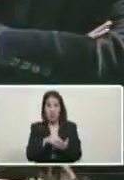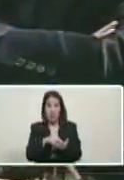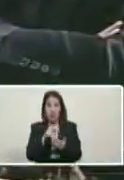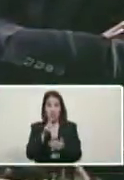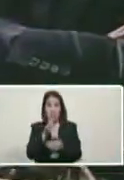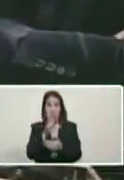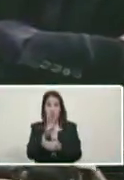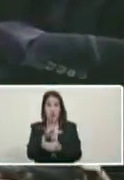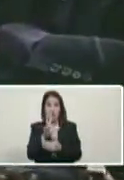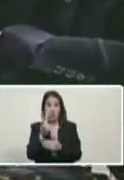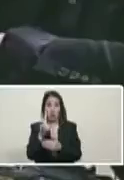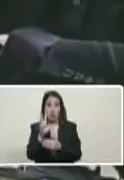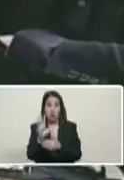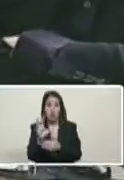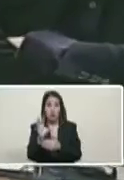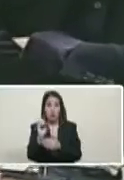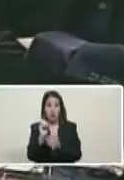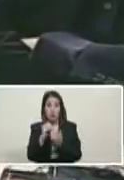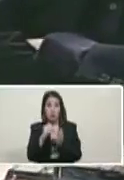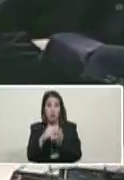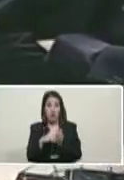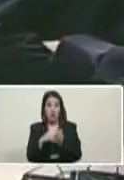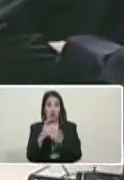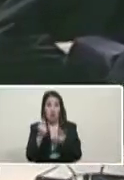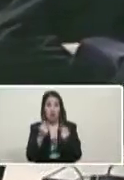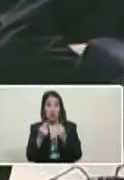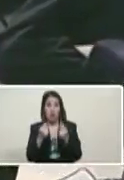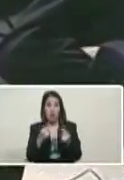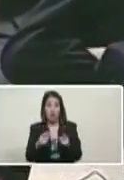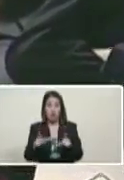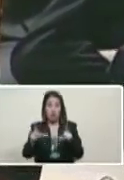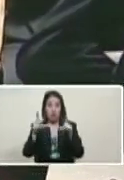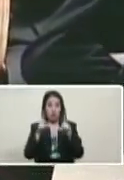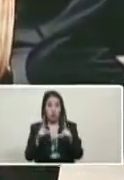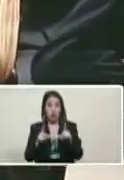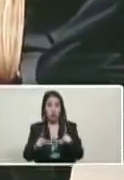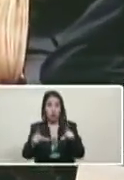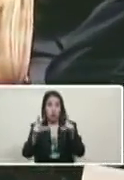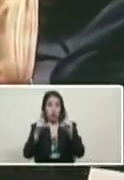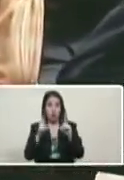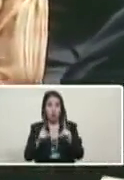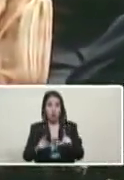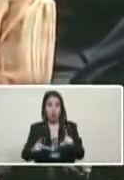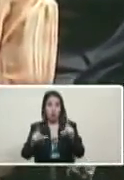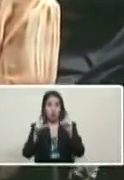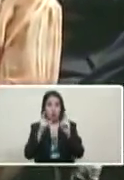$3,550 para la adquisición de 2,079 títulos ejemplares.